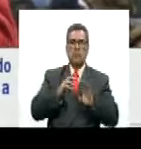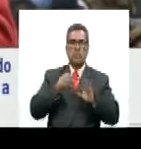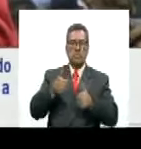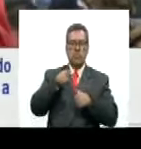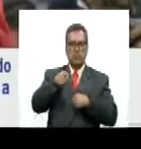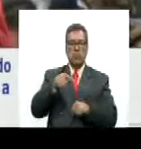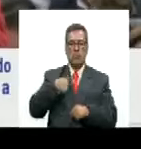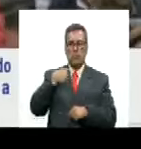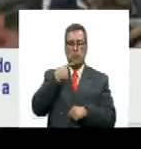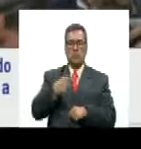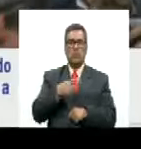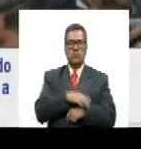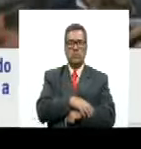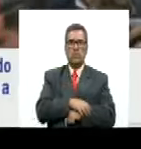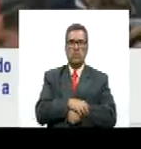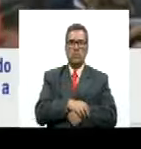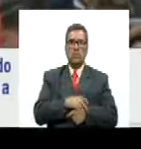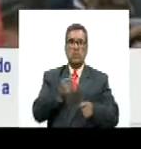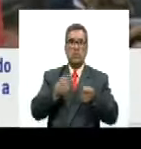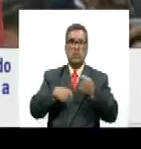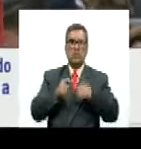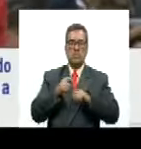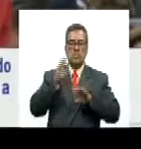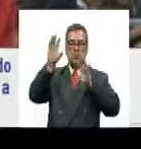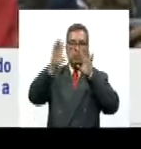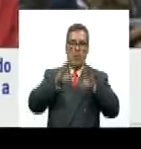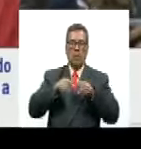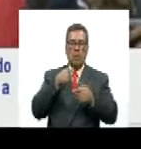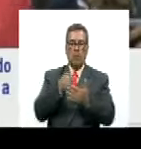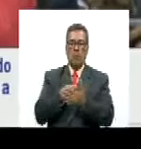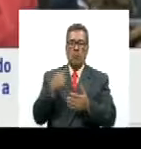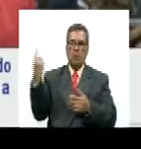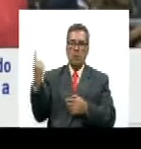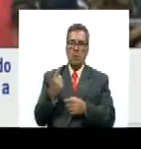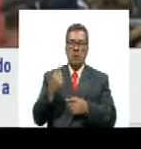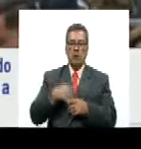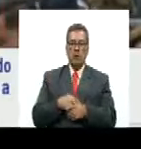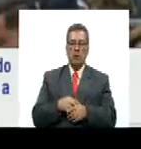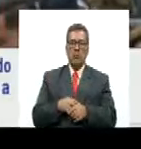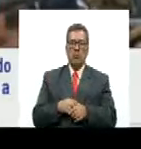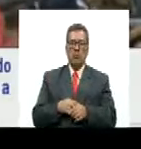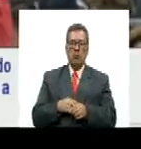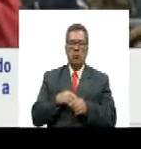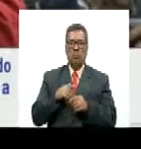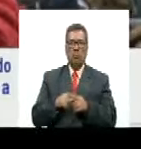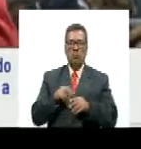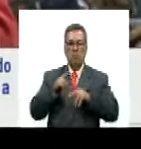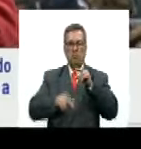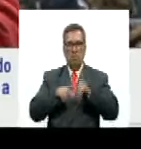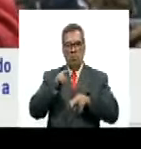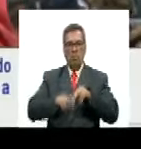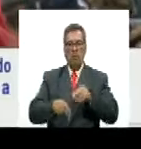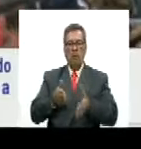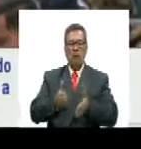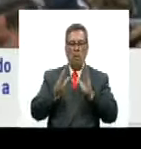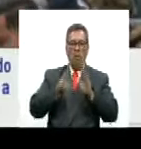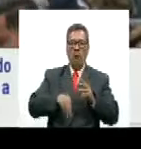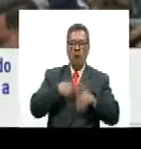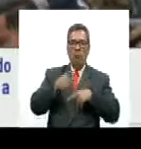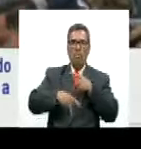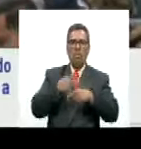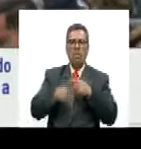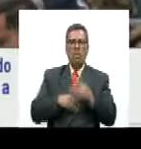inicialmente decíamos que la inversión extranjera, la inversión directa, en forma de fábrica, en forma de capacidades